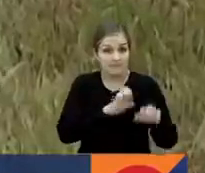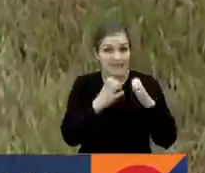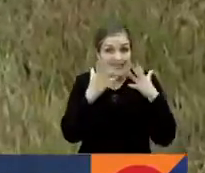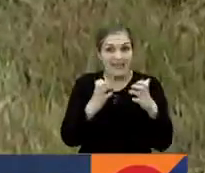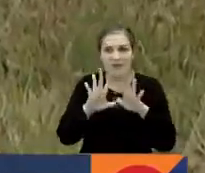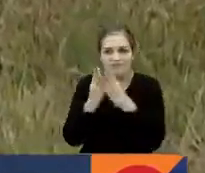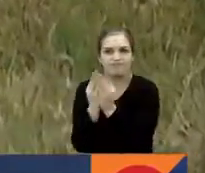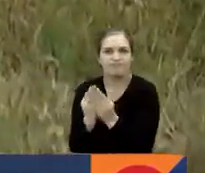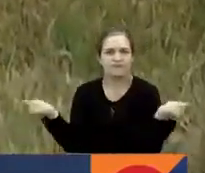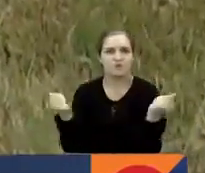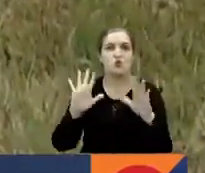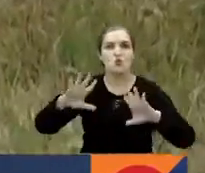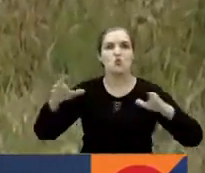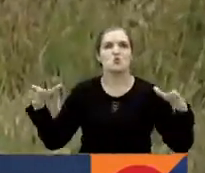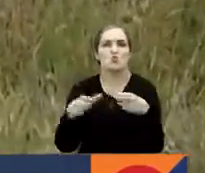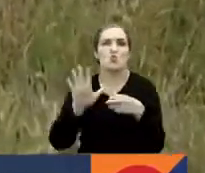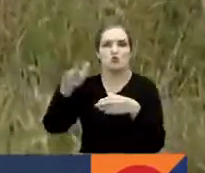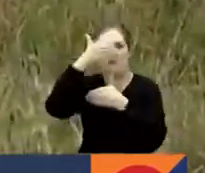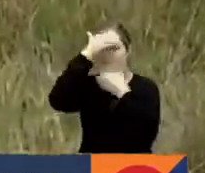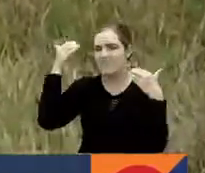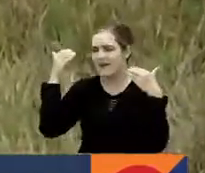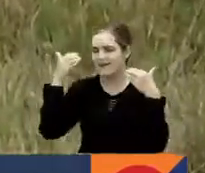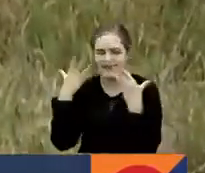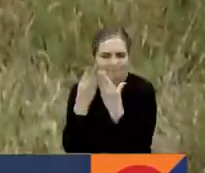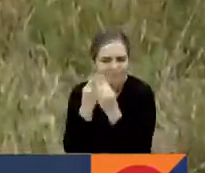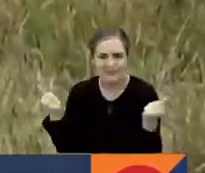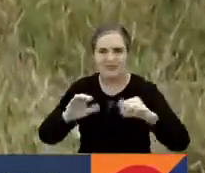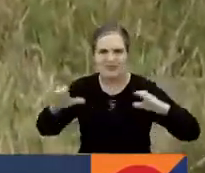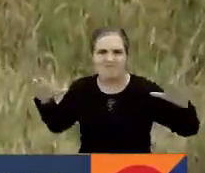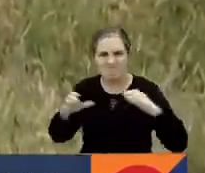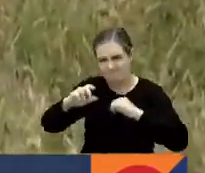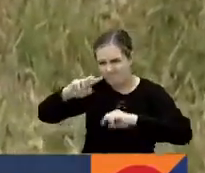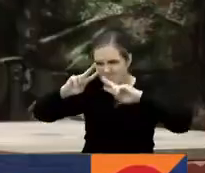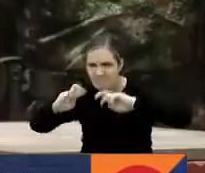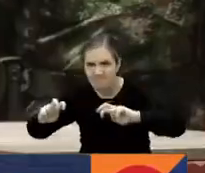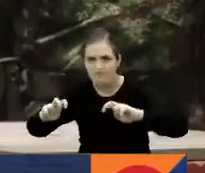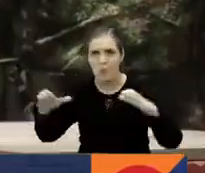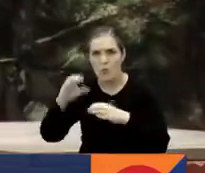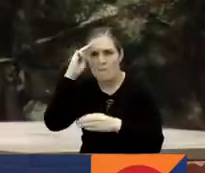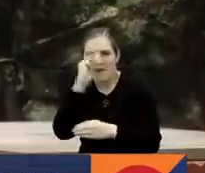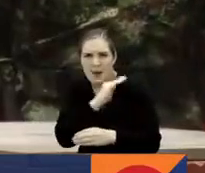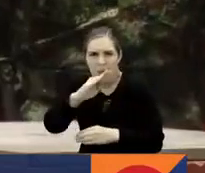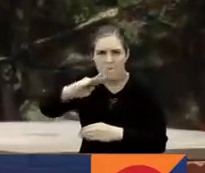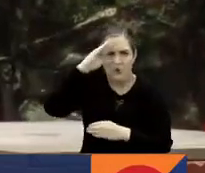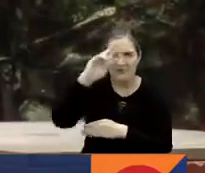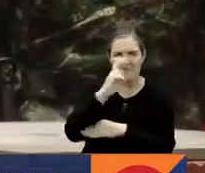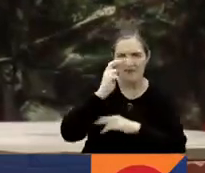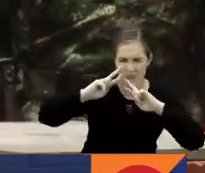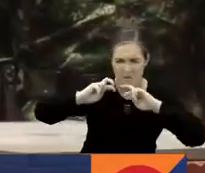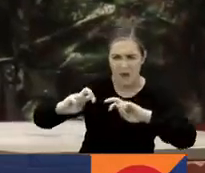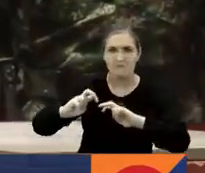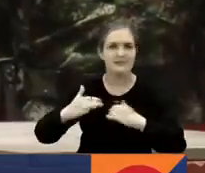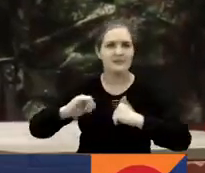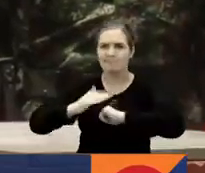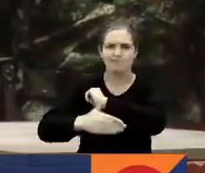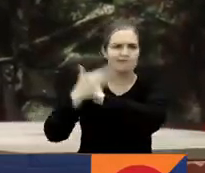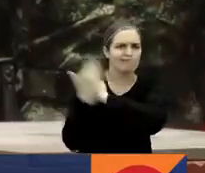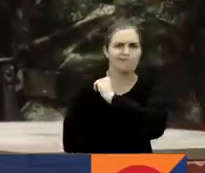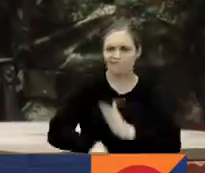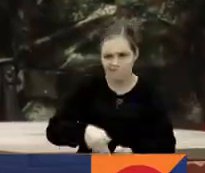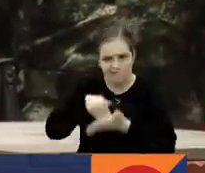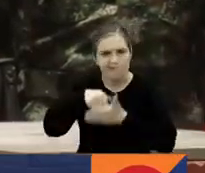FARC, se creó un comando integrado por toda la fuerza pública. El desarrollo de acciones contundentes desde el punto